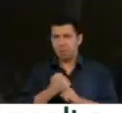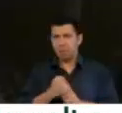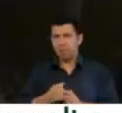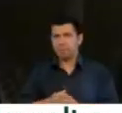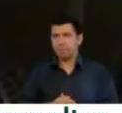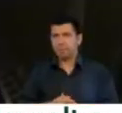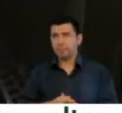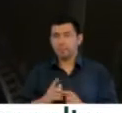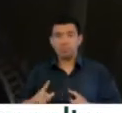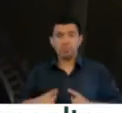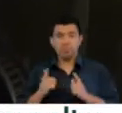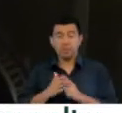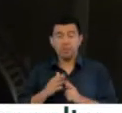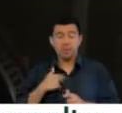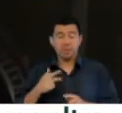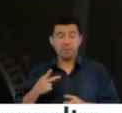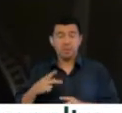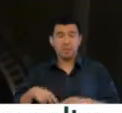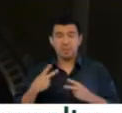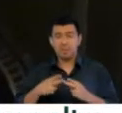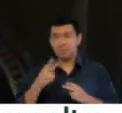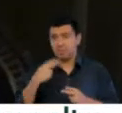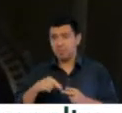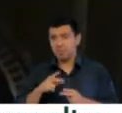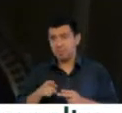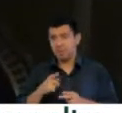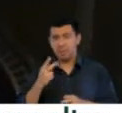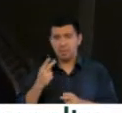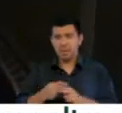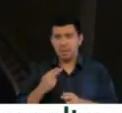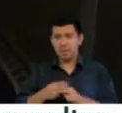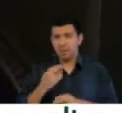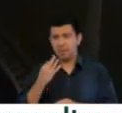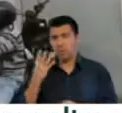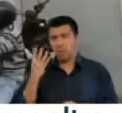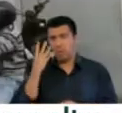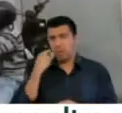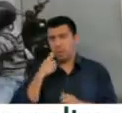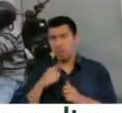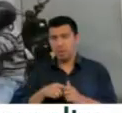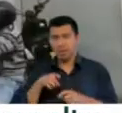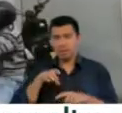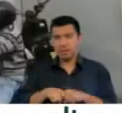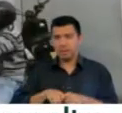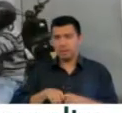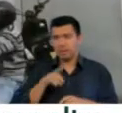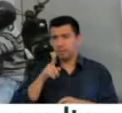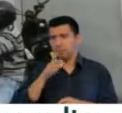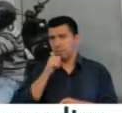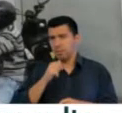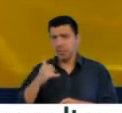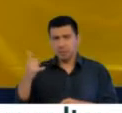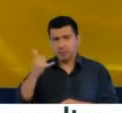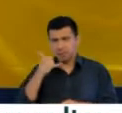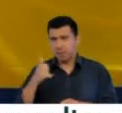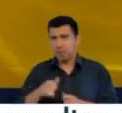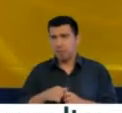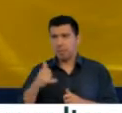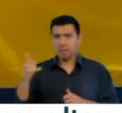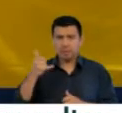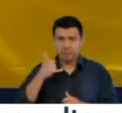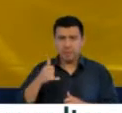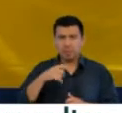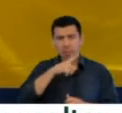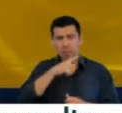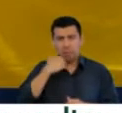La vida de mi hija corre peligro, tenemos 34 días de estar esperando una cita, que me llaman, me tienen de Ocaña, Bucaramanga, Bucaramanga,